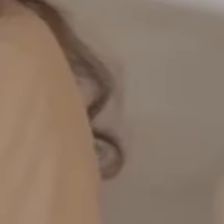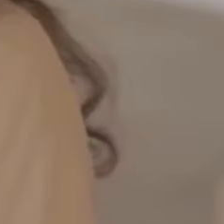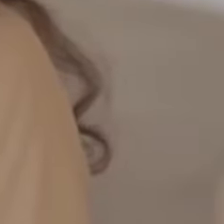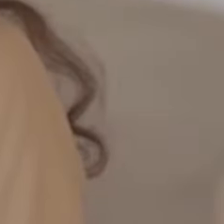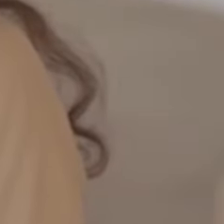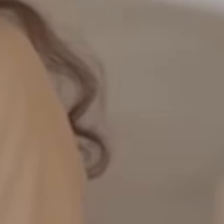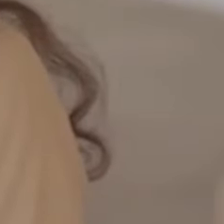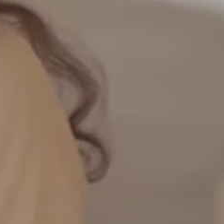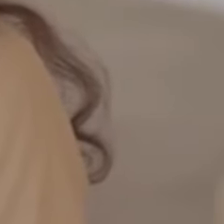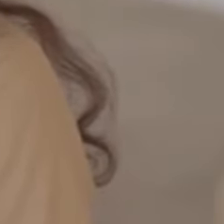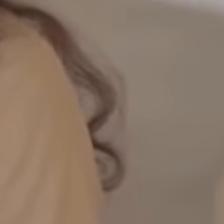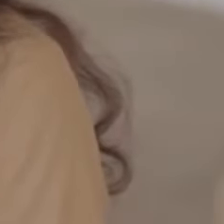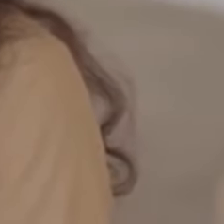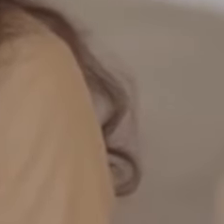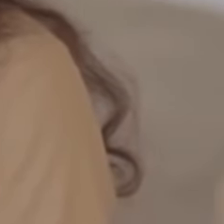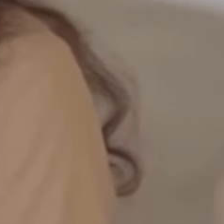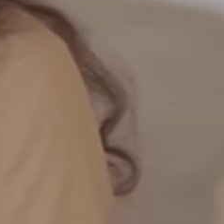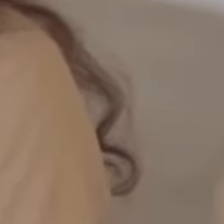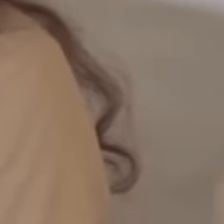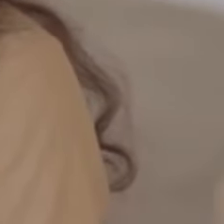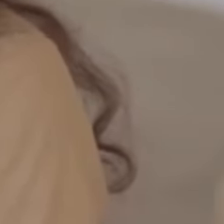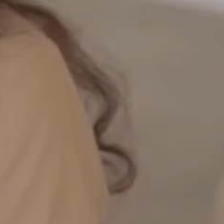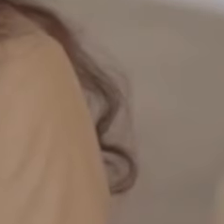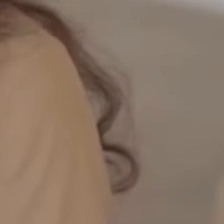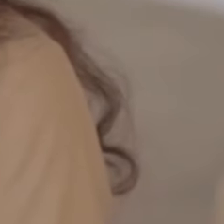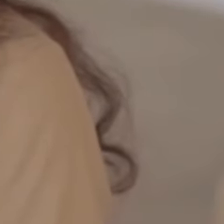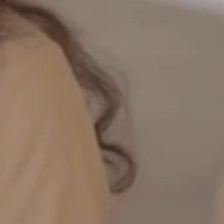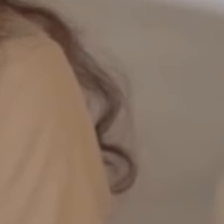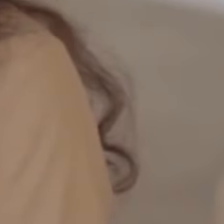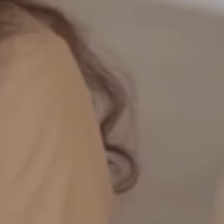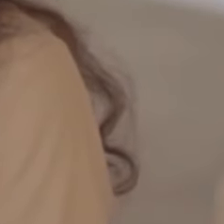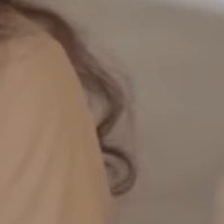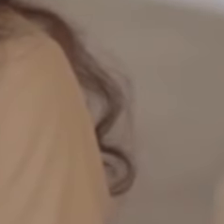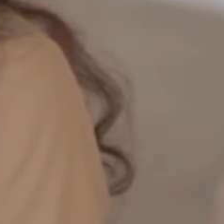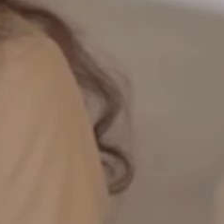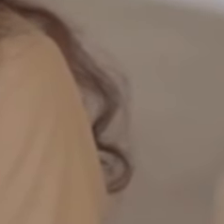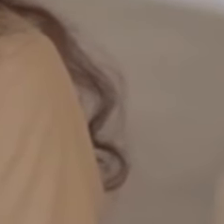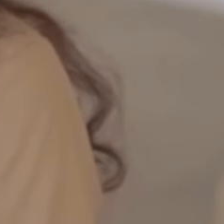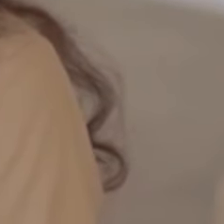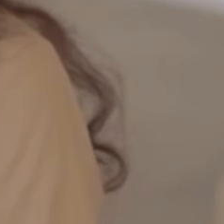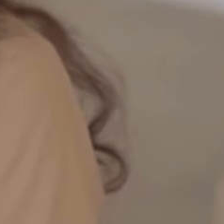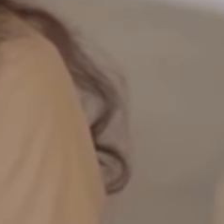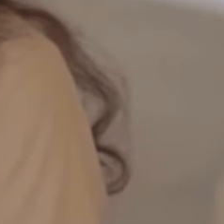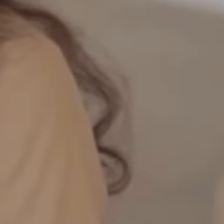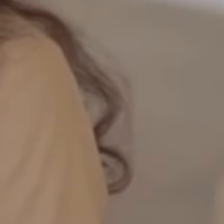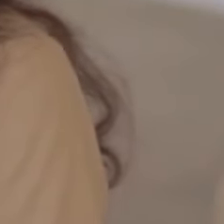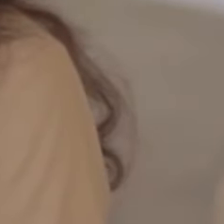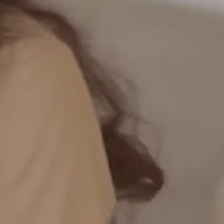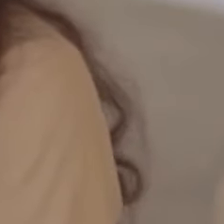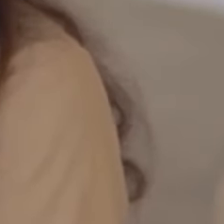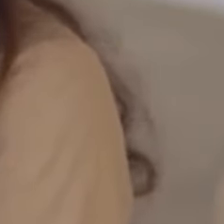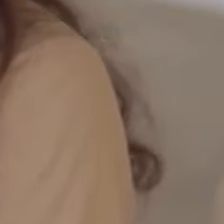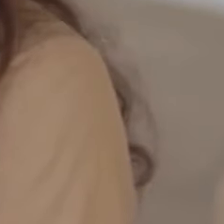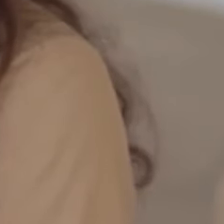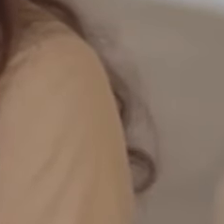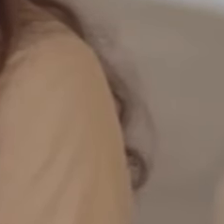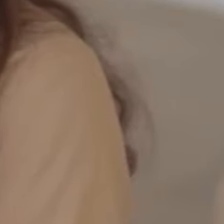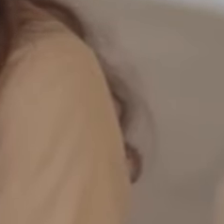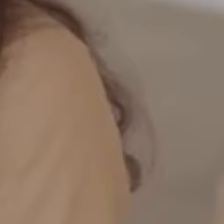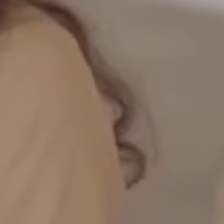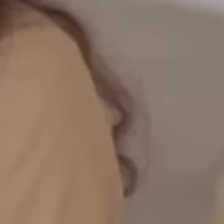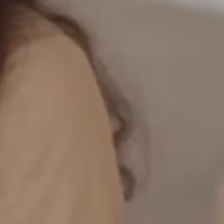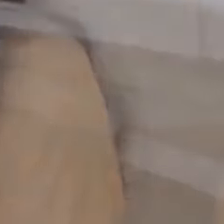Puente para la Prevención para mí es una organización que está tratando de ayudar a los jóvenes a que no tengan finales trágicos como en el camino de las drogas, las muertes o un